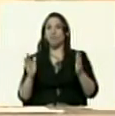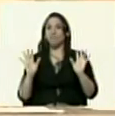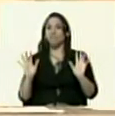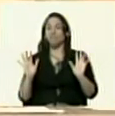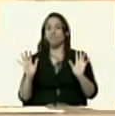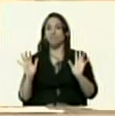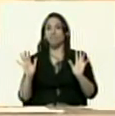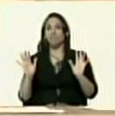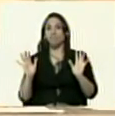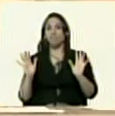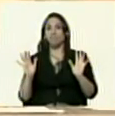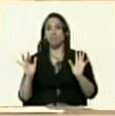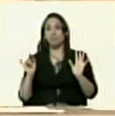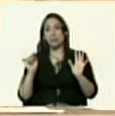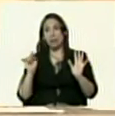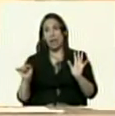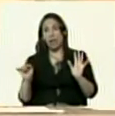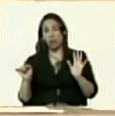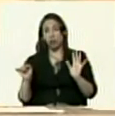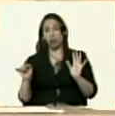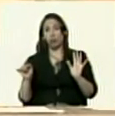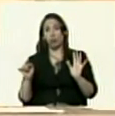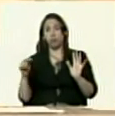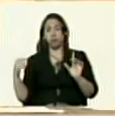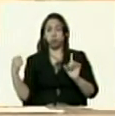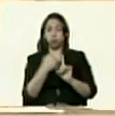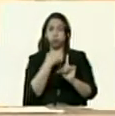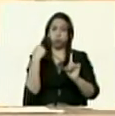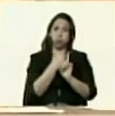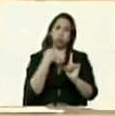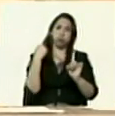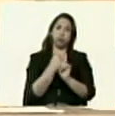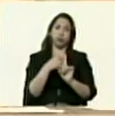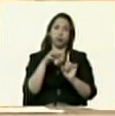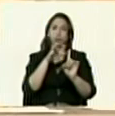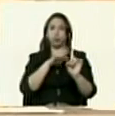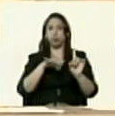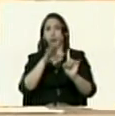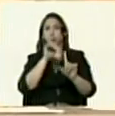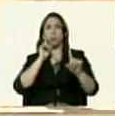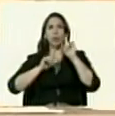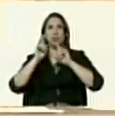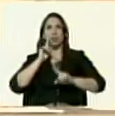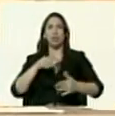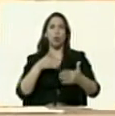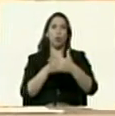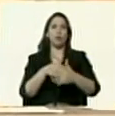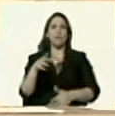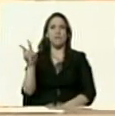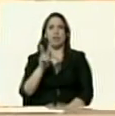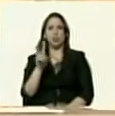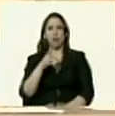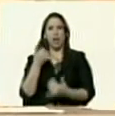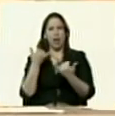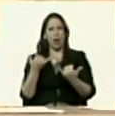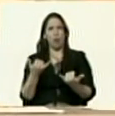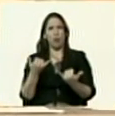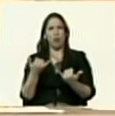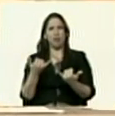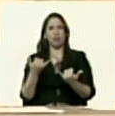Es la punta de lanza de la agresión, de las amenazas, de la manipulación, de las mentiras contra Venezuela. Y ahora Martín